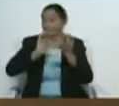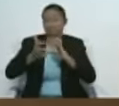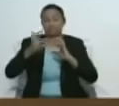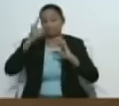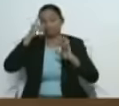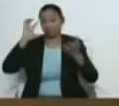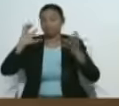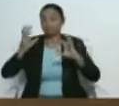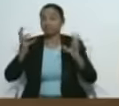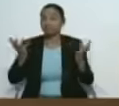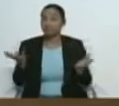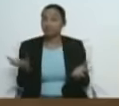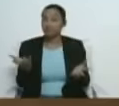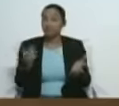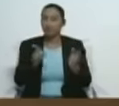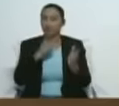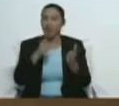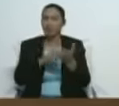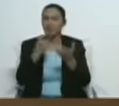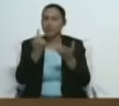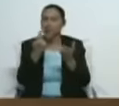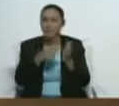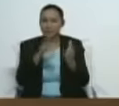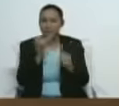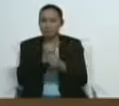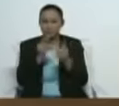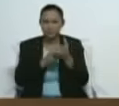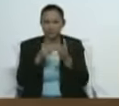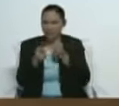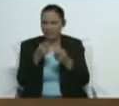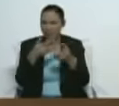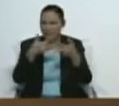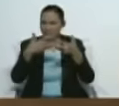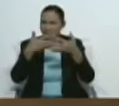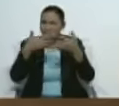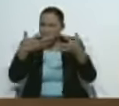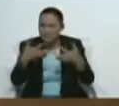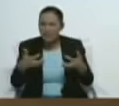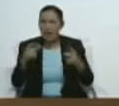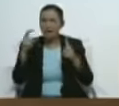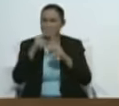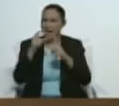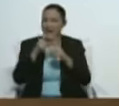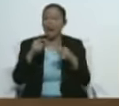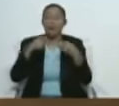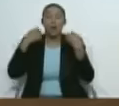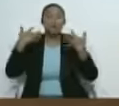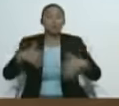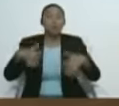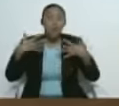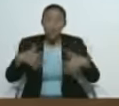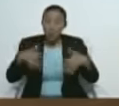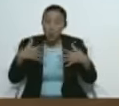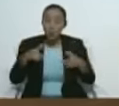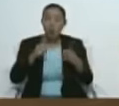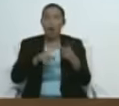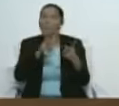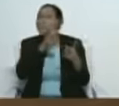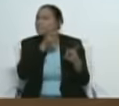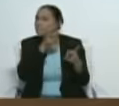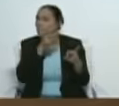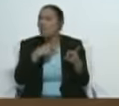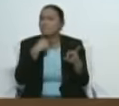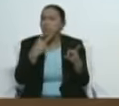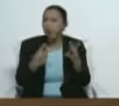dirigirse no solo en los audios sino cuando chatean etcétera y efectivamente podemos ver